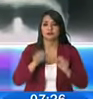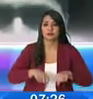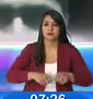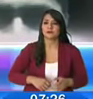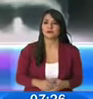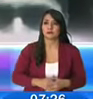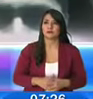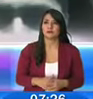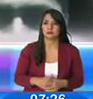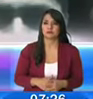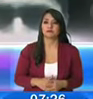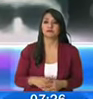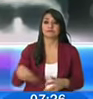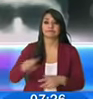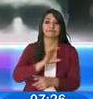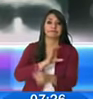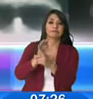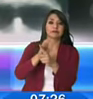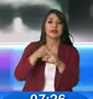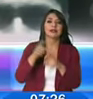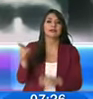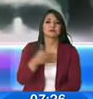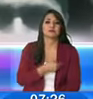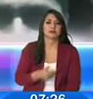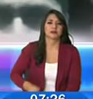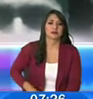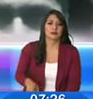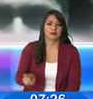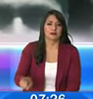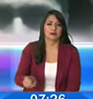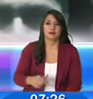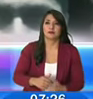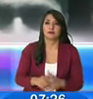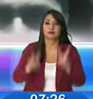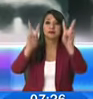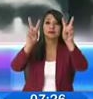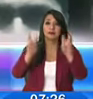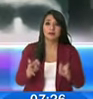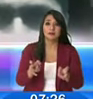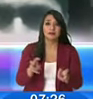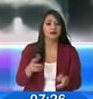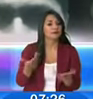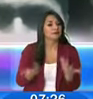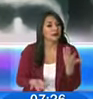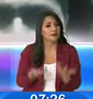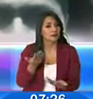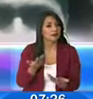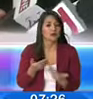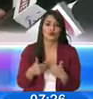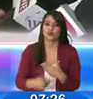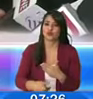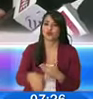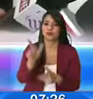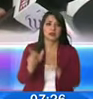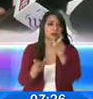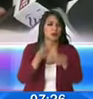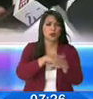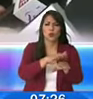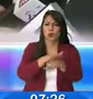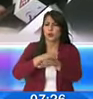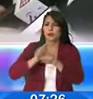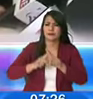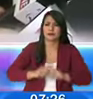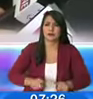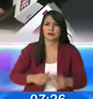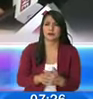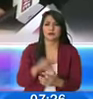socialcristianos critican el accionar del expresidente. Dicen que este caso podría traer larga cola. Todo lo que ha pasado